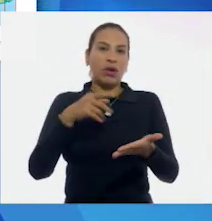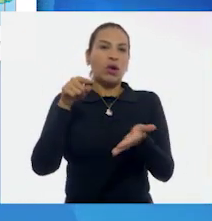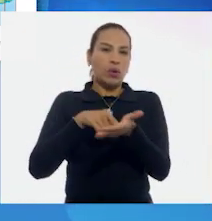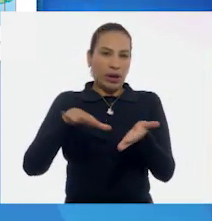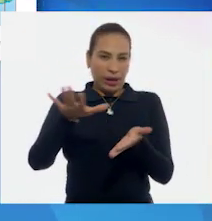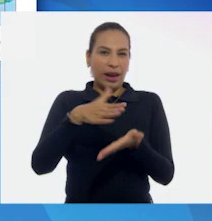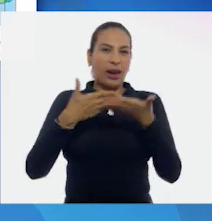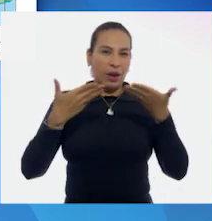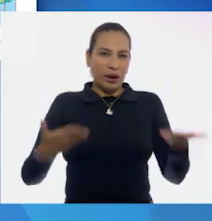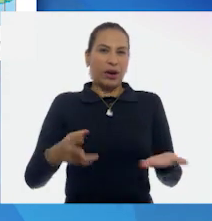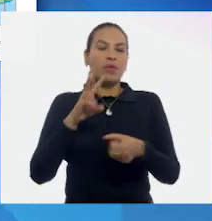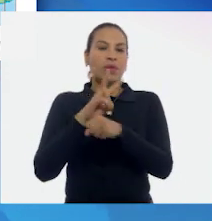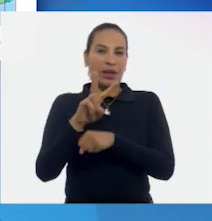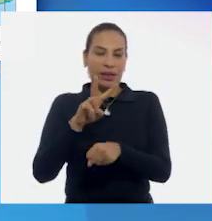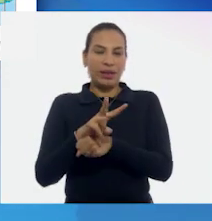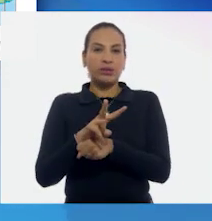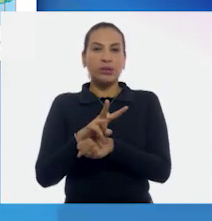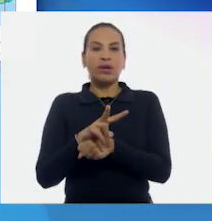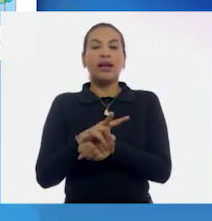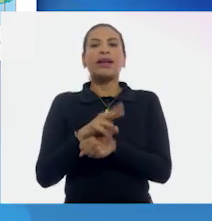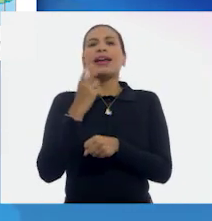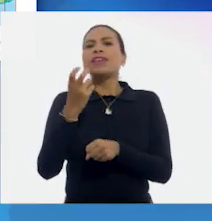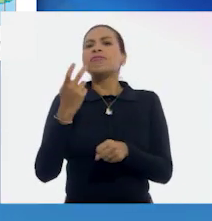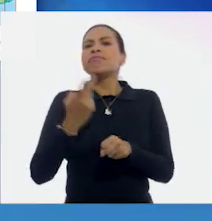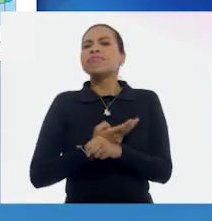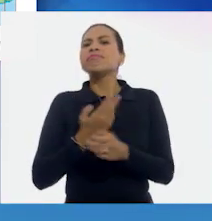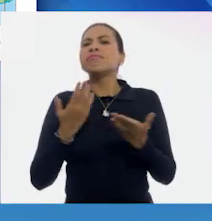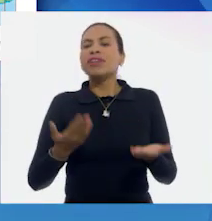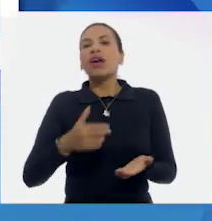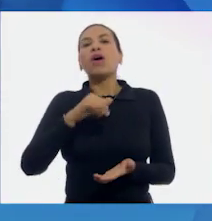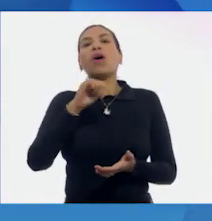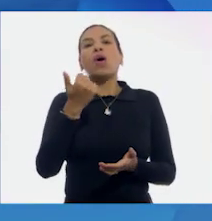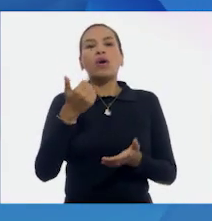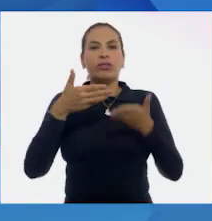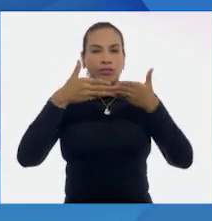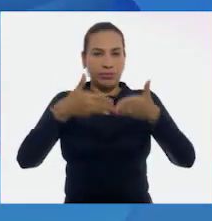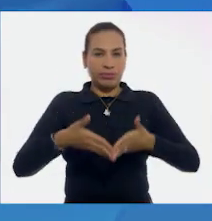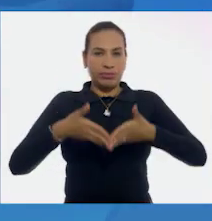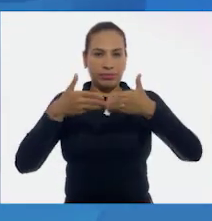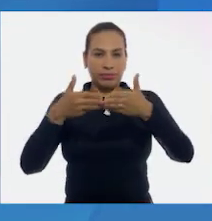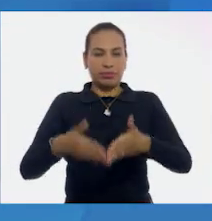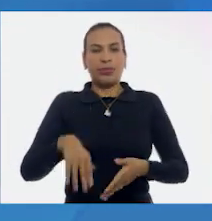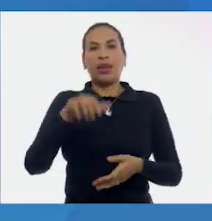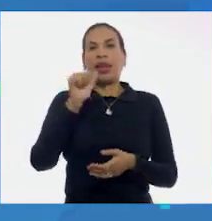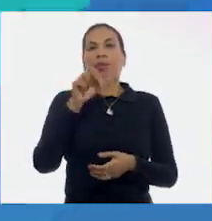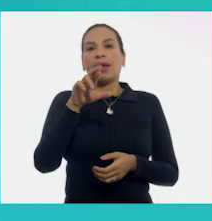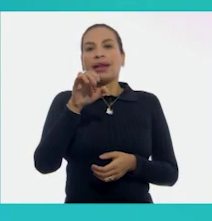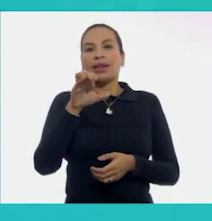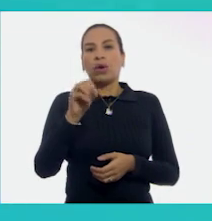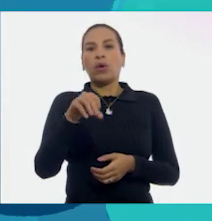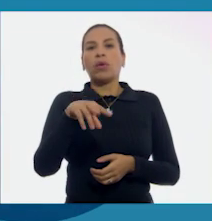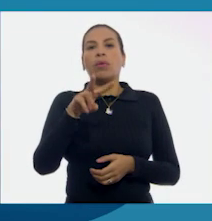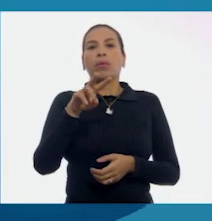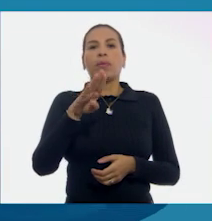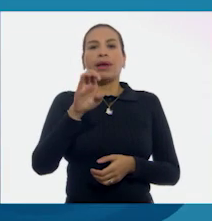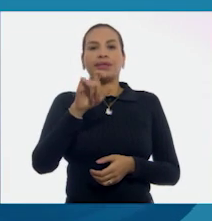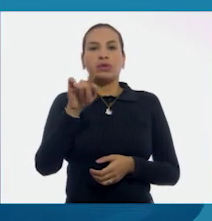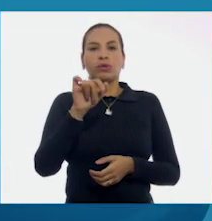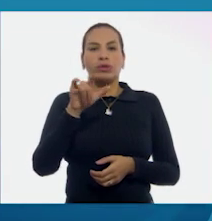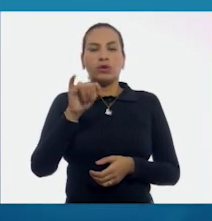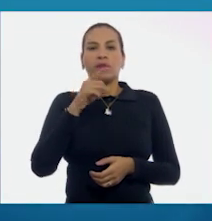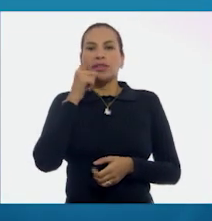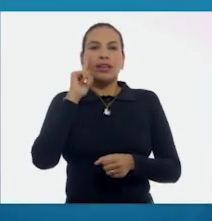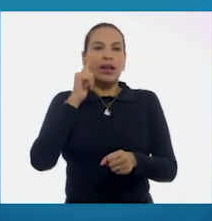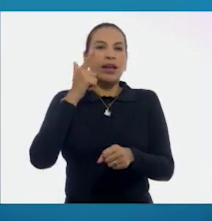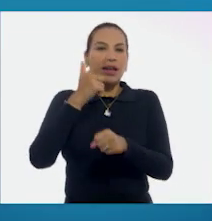Venezuela. Mientras esto ocurría, otro navegante, Américo Vespucio, descubría que Colón no